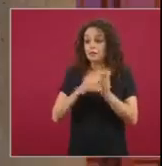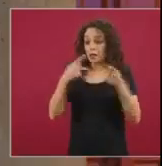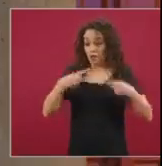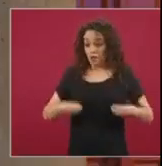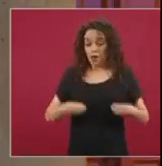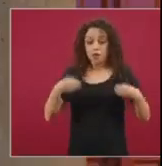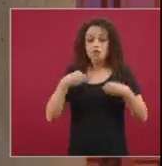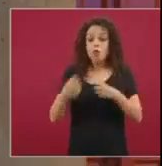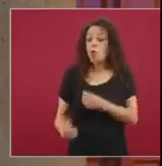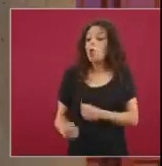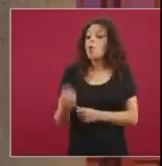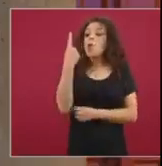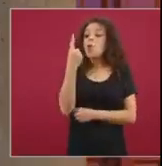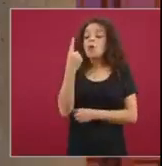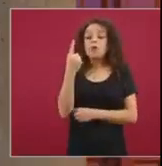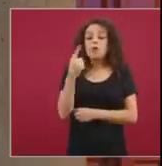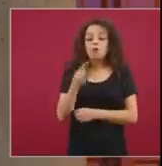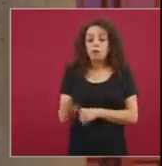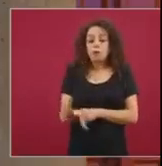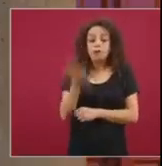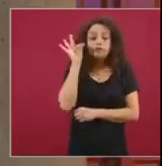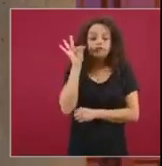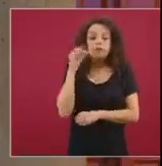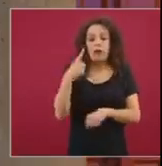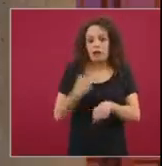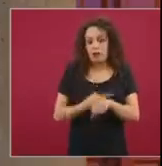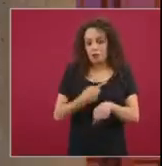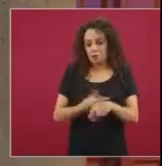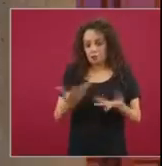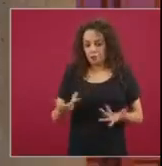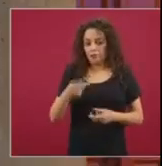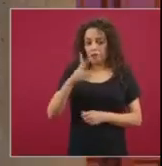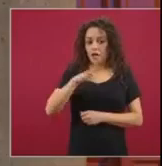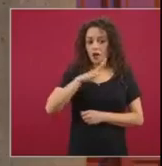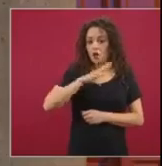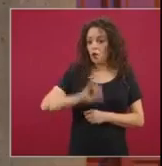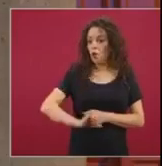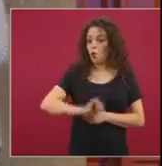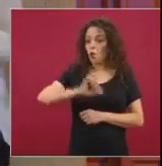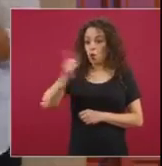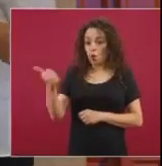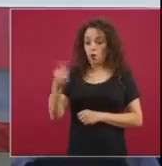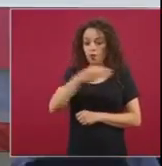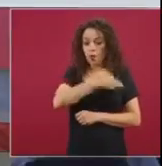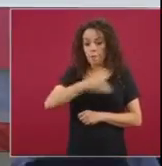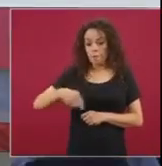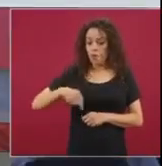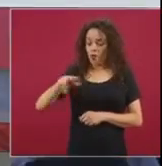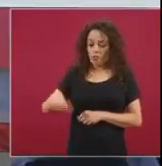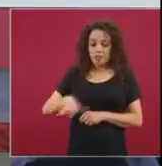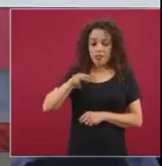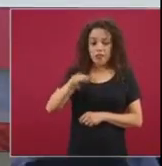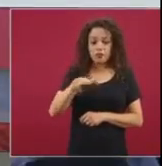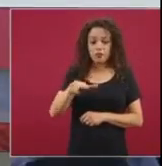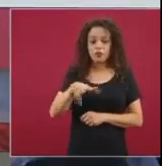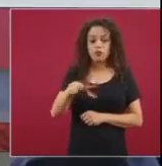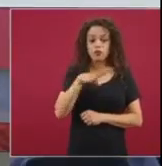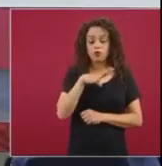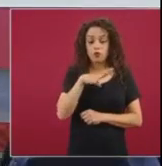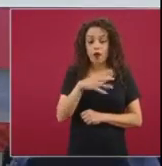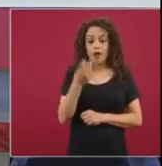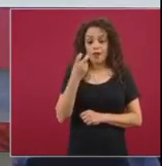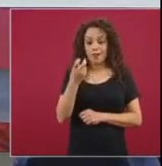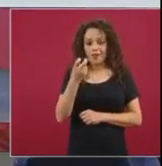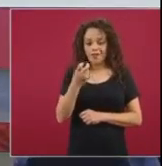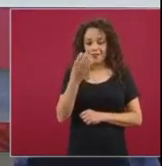tenemos municipios, localidades muy concentradas, 18 particularmente municipios que tenemos en estos 9 estados